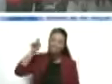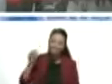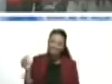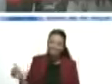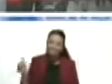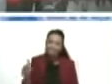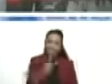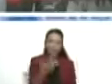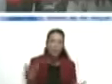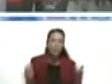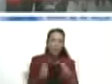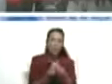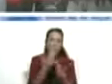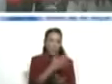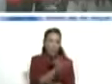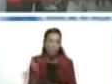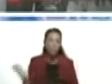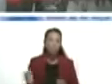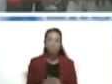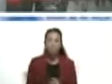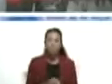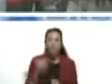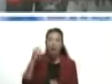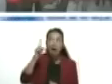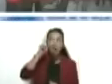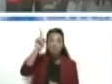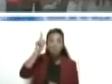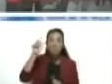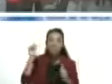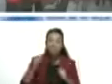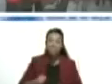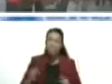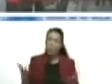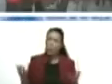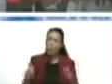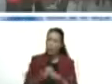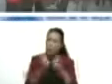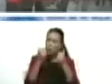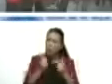con su pueblo. Está presente